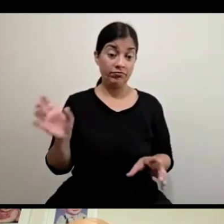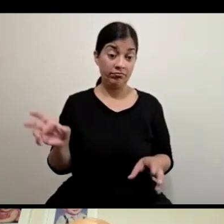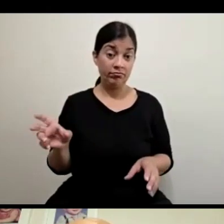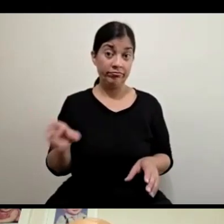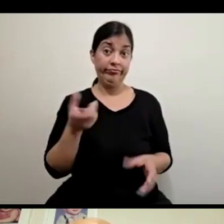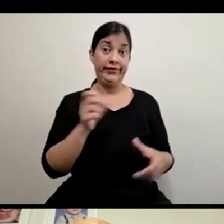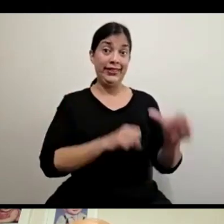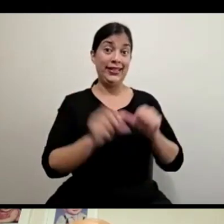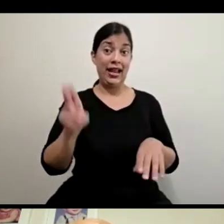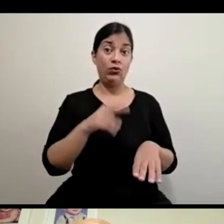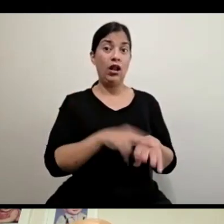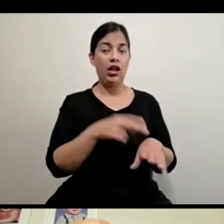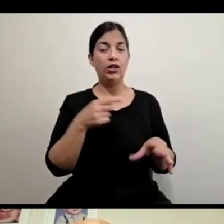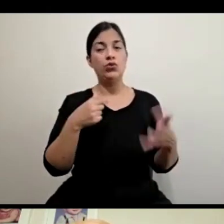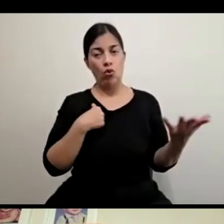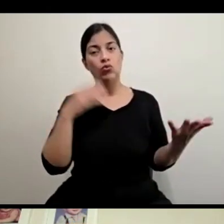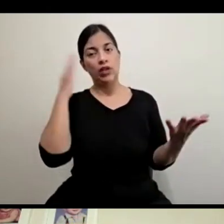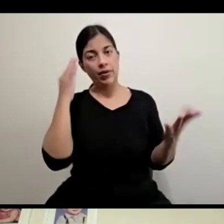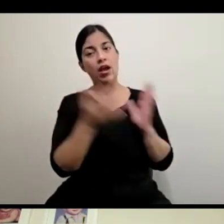sabía hacer bien según la maestra,